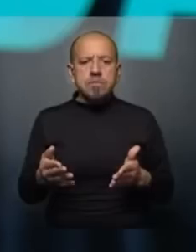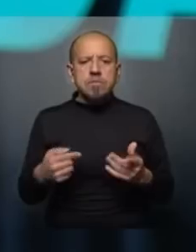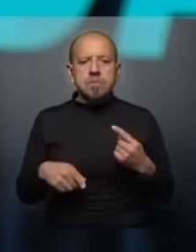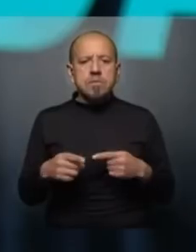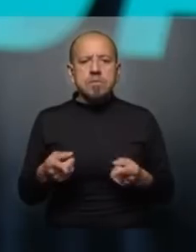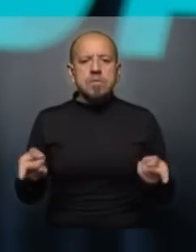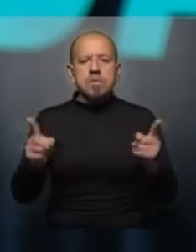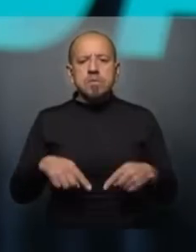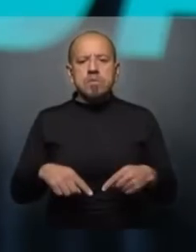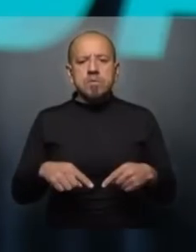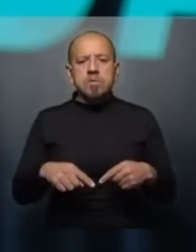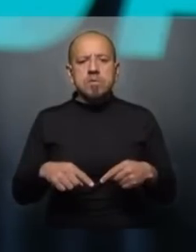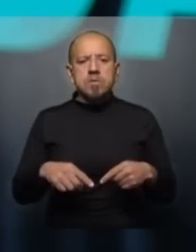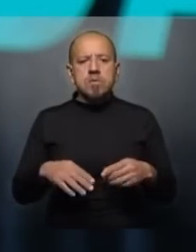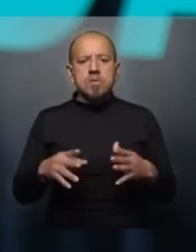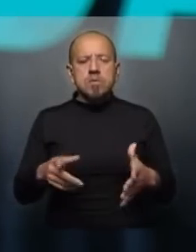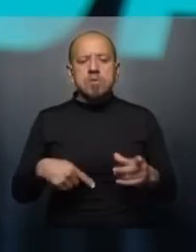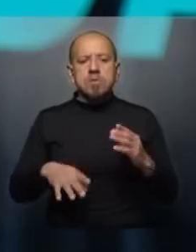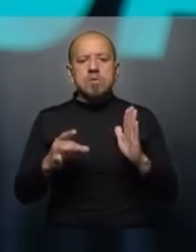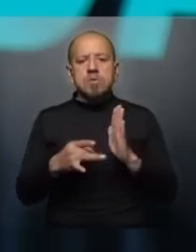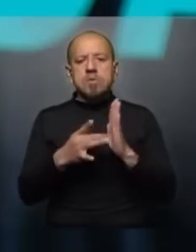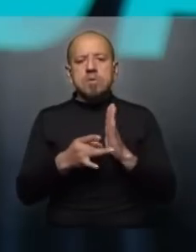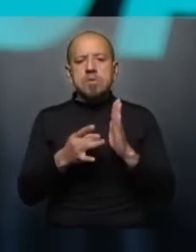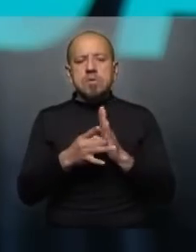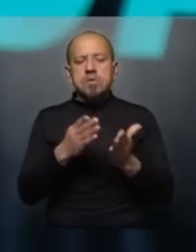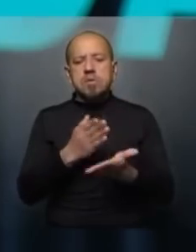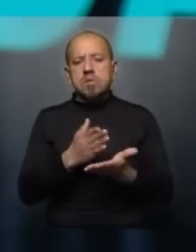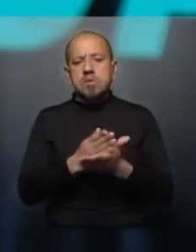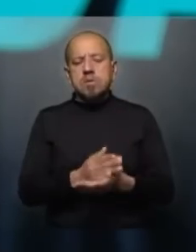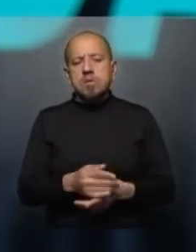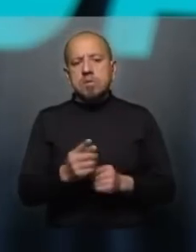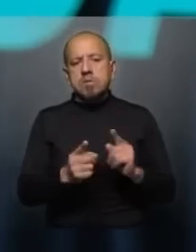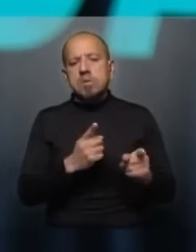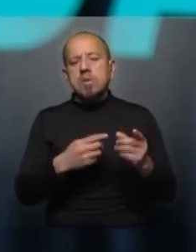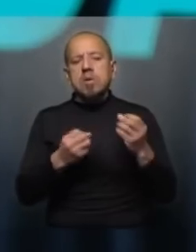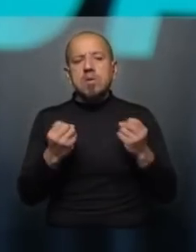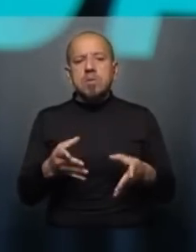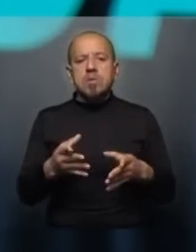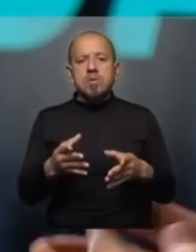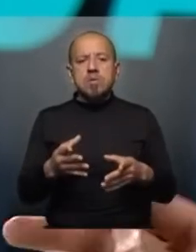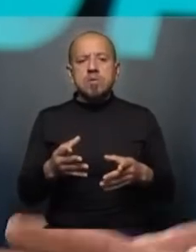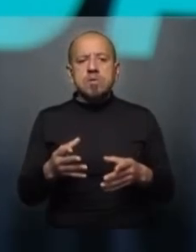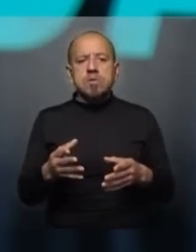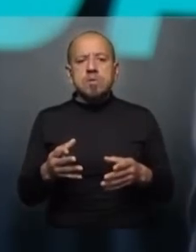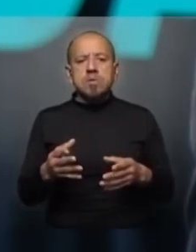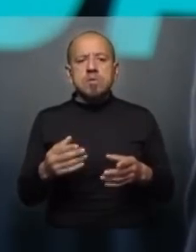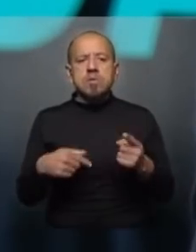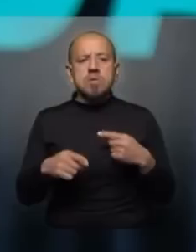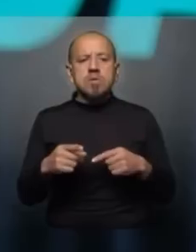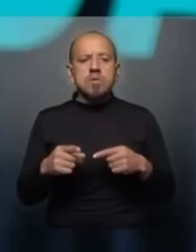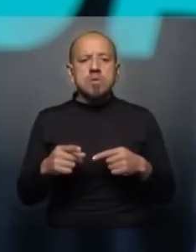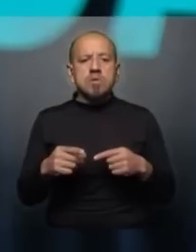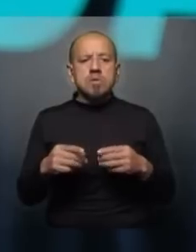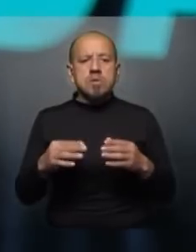vuelve en contra de de la calidad de la asistencia y del paciente y eso hay que tenerlo Claro porque porque tiene que ver con con aspectos